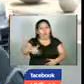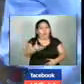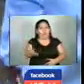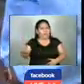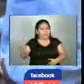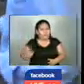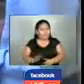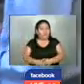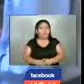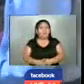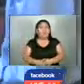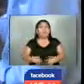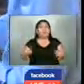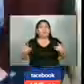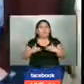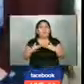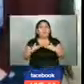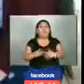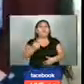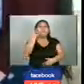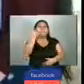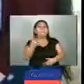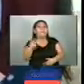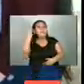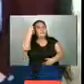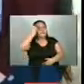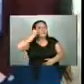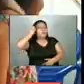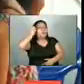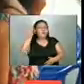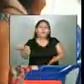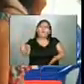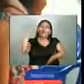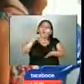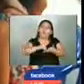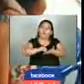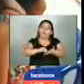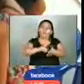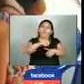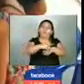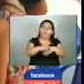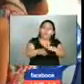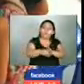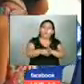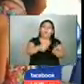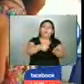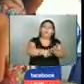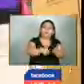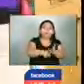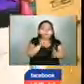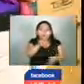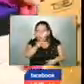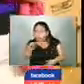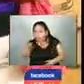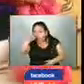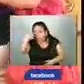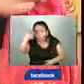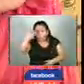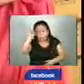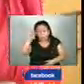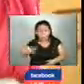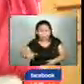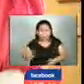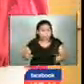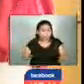Además, las personas añadieron que para la reelección de diputados influirá el desempeño de la actual